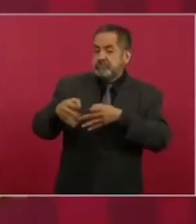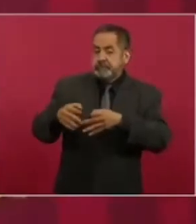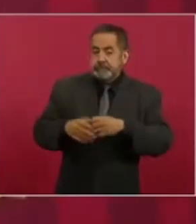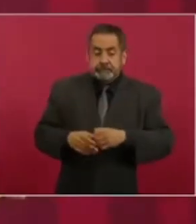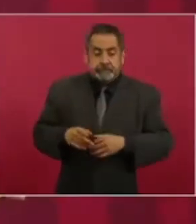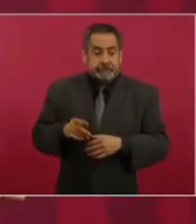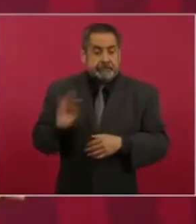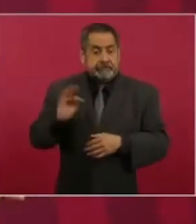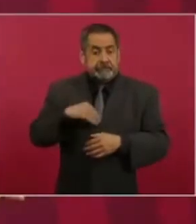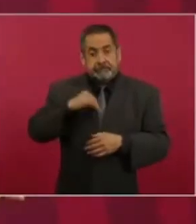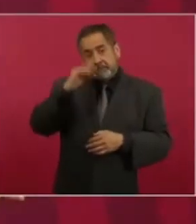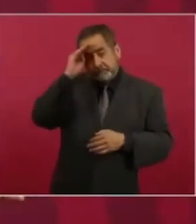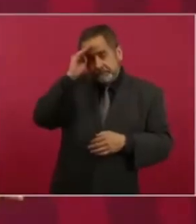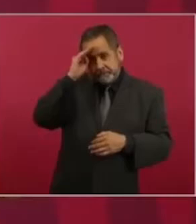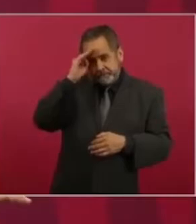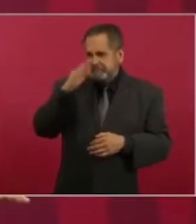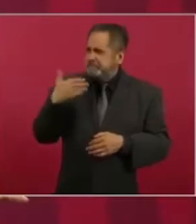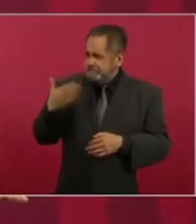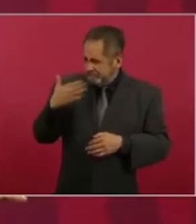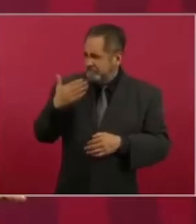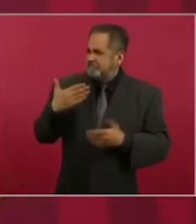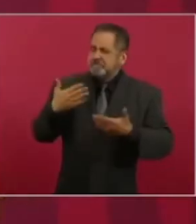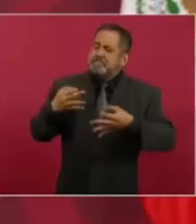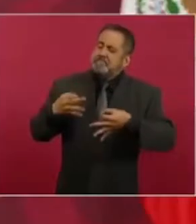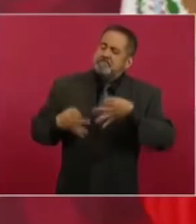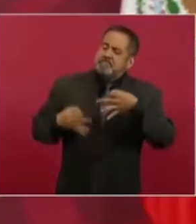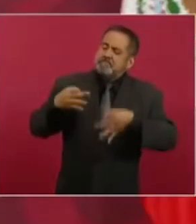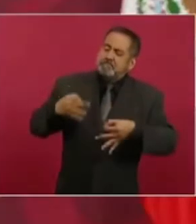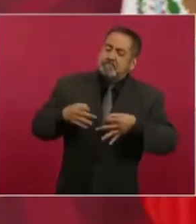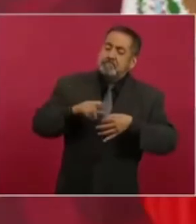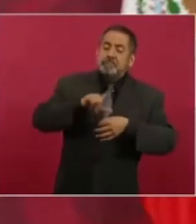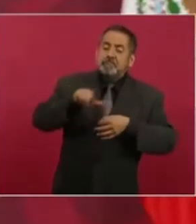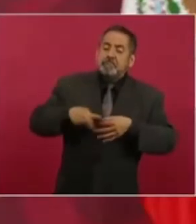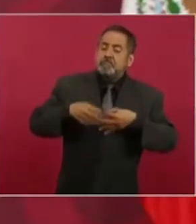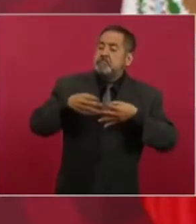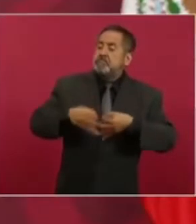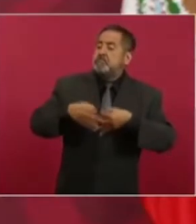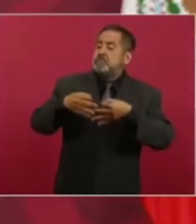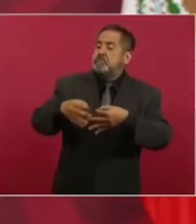piensan que va a ser